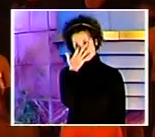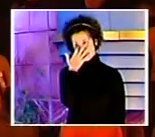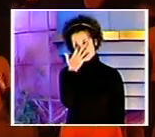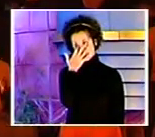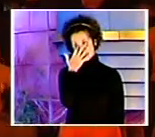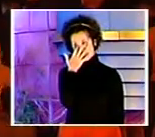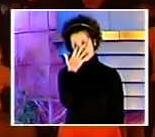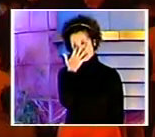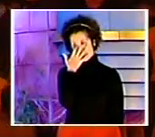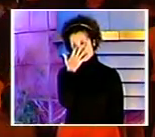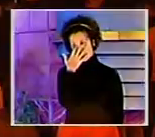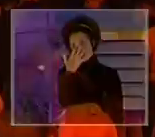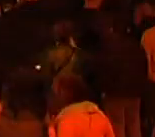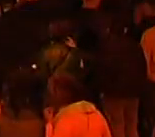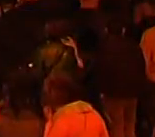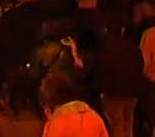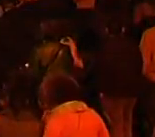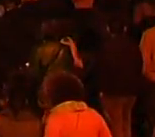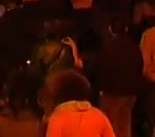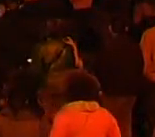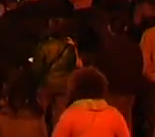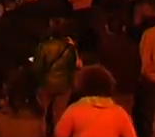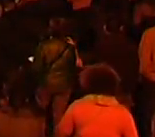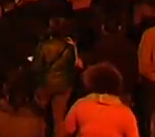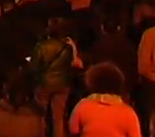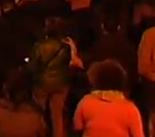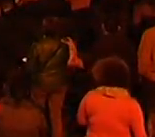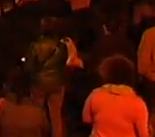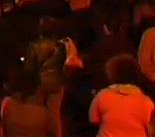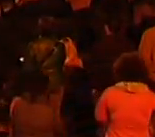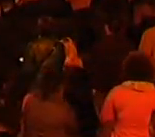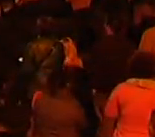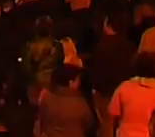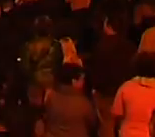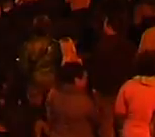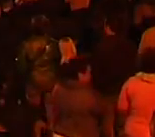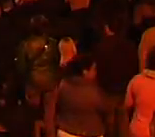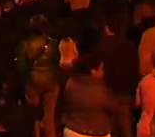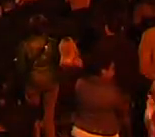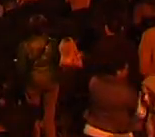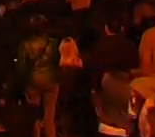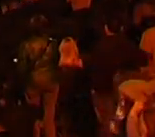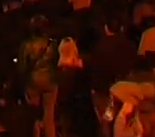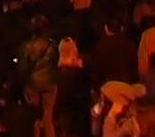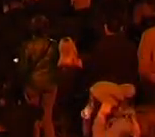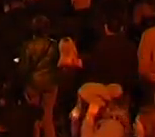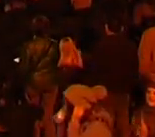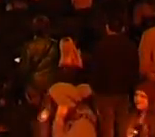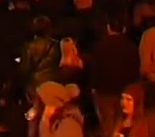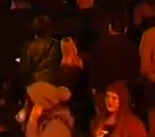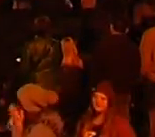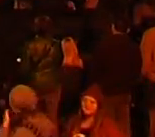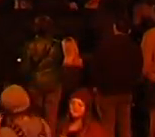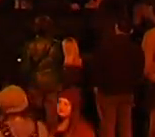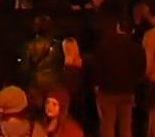2 minutos y medio y una primera canción muy pegadita a la actualidad con esos temas nacionales. Y les ha tocado romper el frío Parque